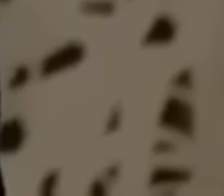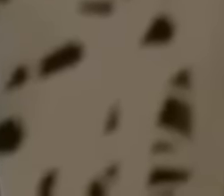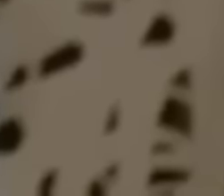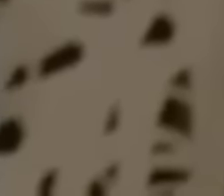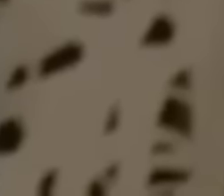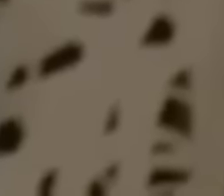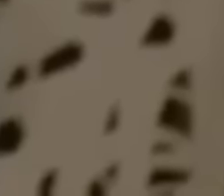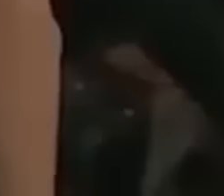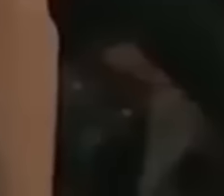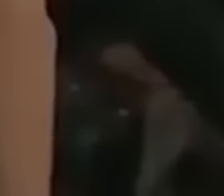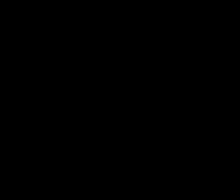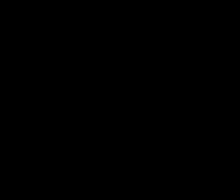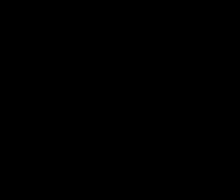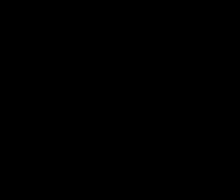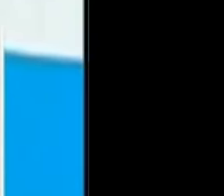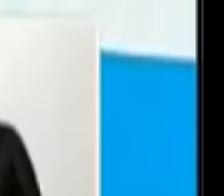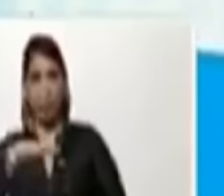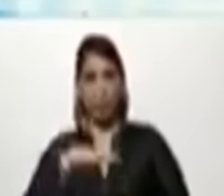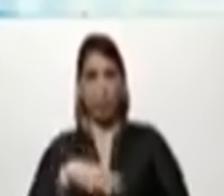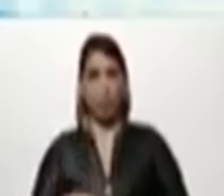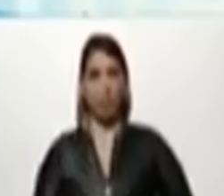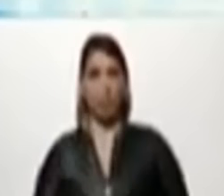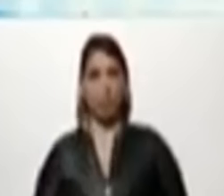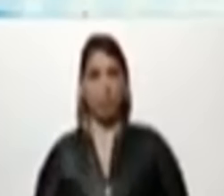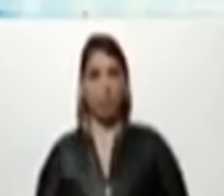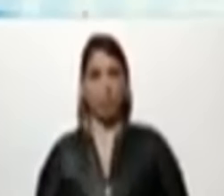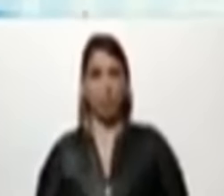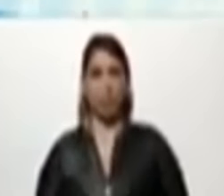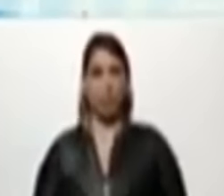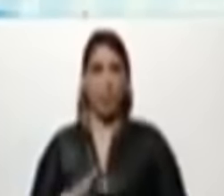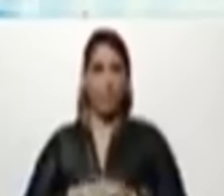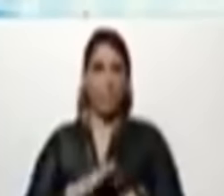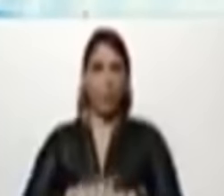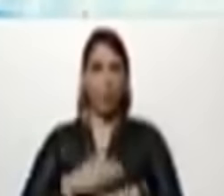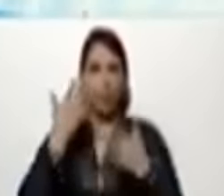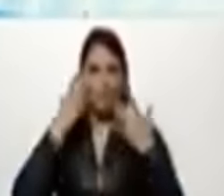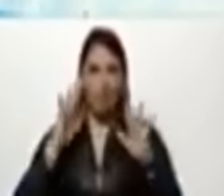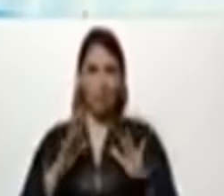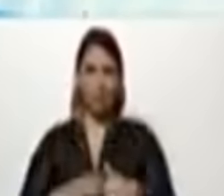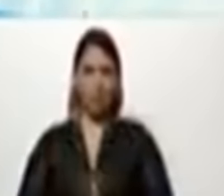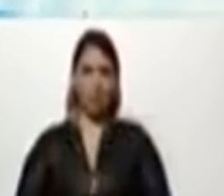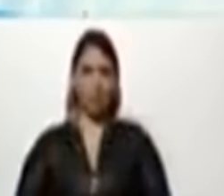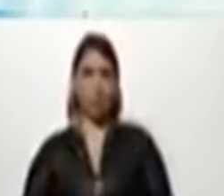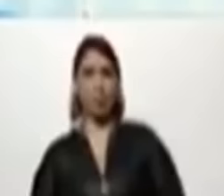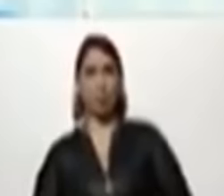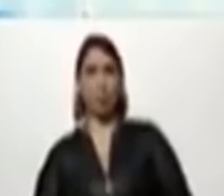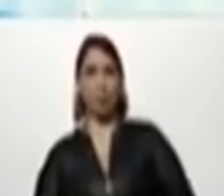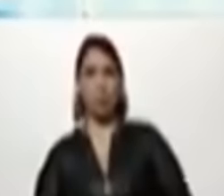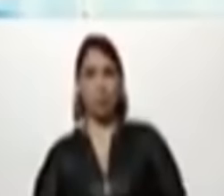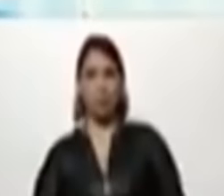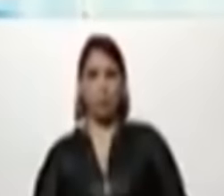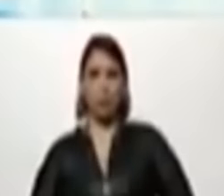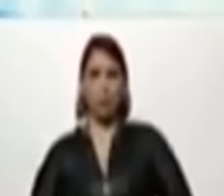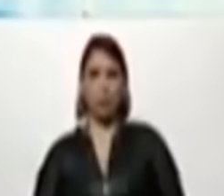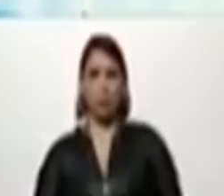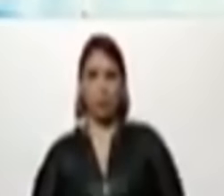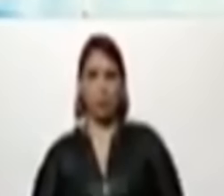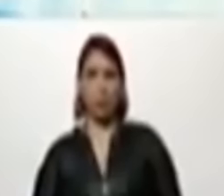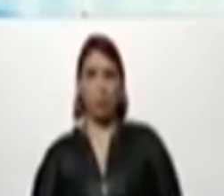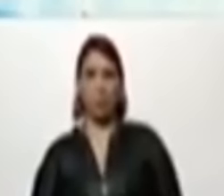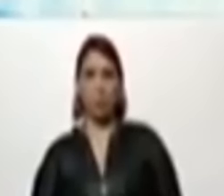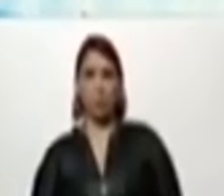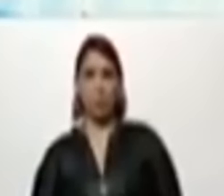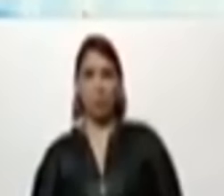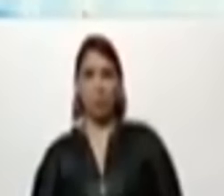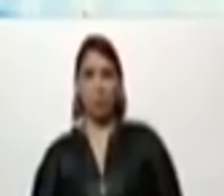respond accordingly. Hola a todos, se sigue hablando, señores, de que quedan 24 horas, señores, solo quedan 24 horas para que